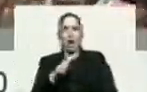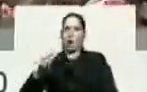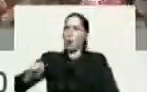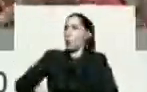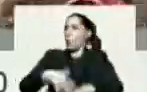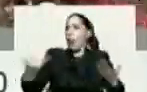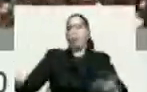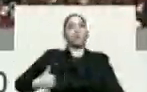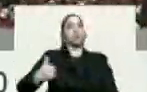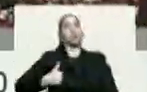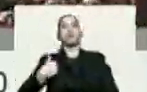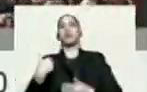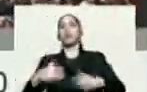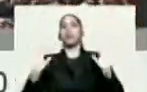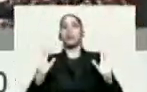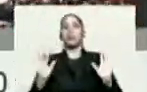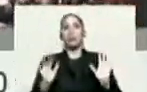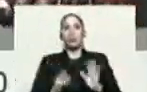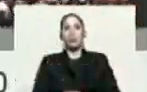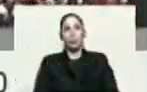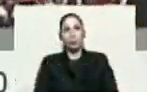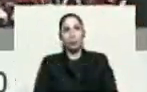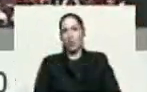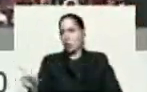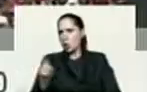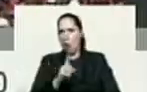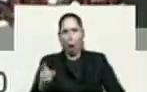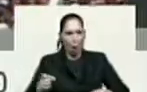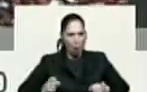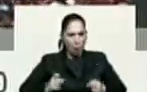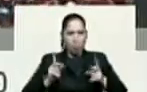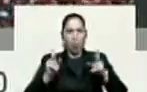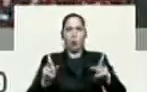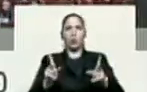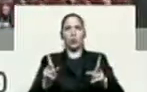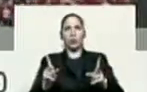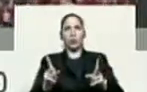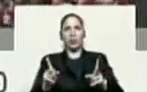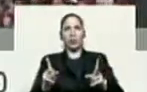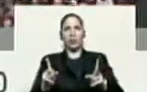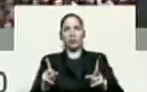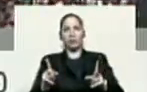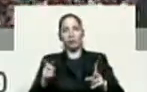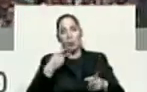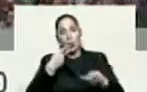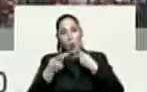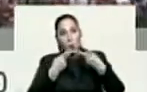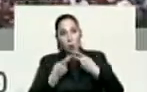sea. No de los oportunistas de la política.